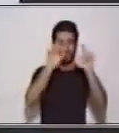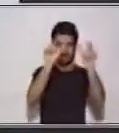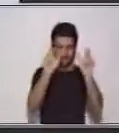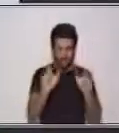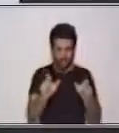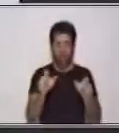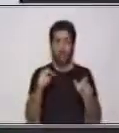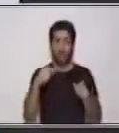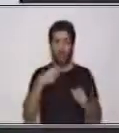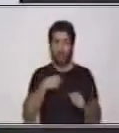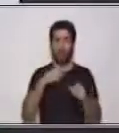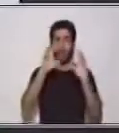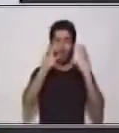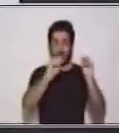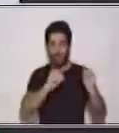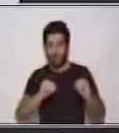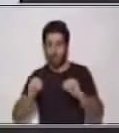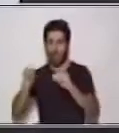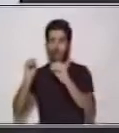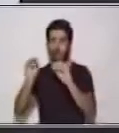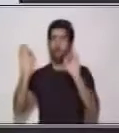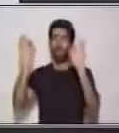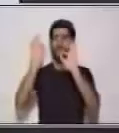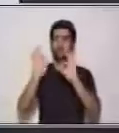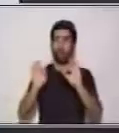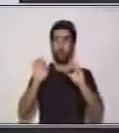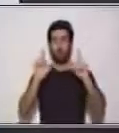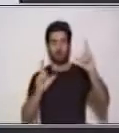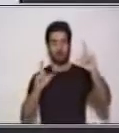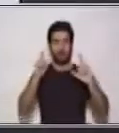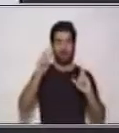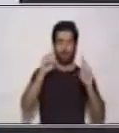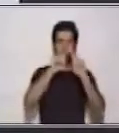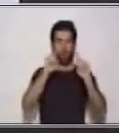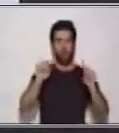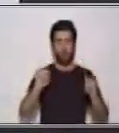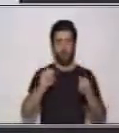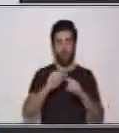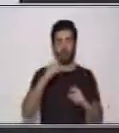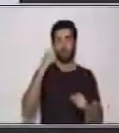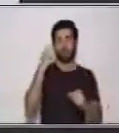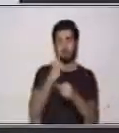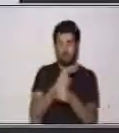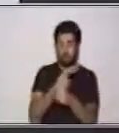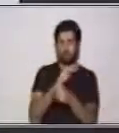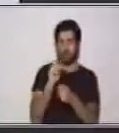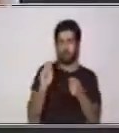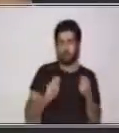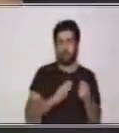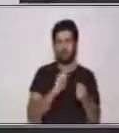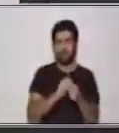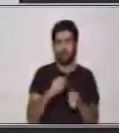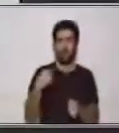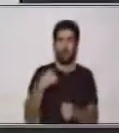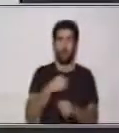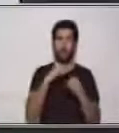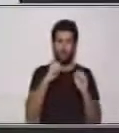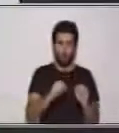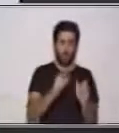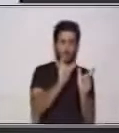voy a tratar de formar una figura lo más cuadrada posible. Podríamos poner todos estos en